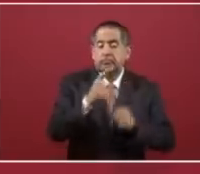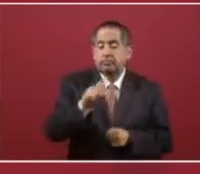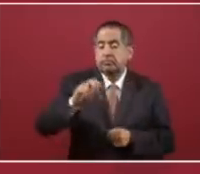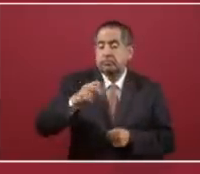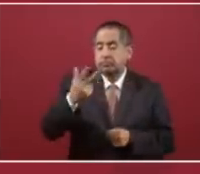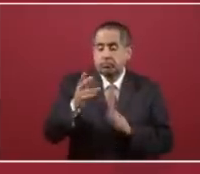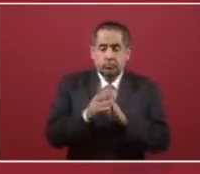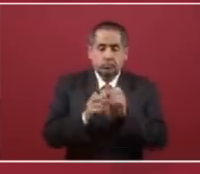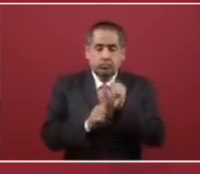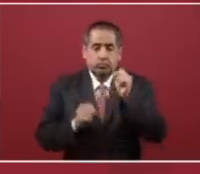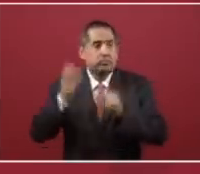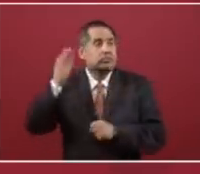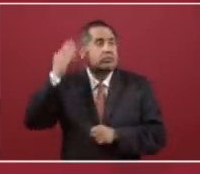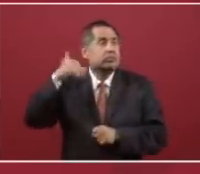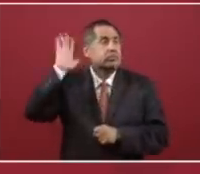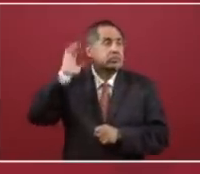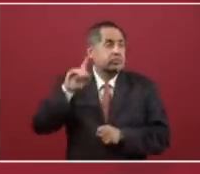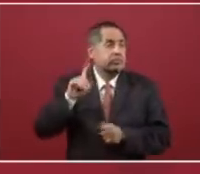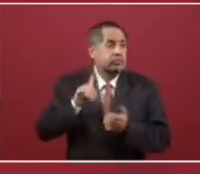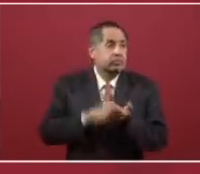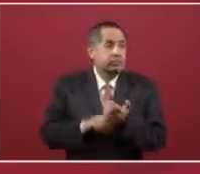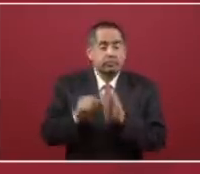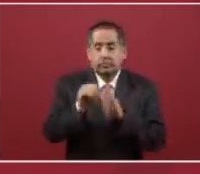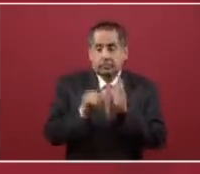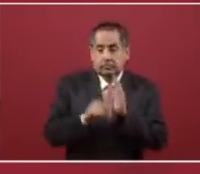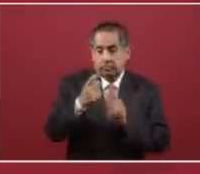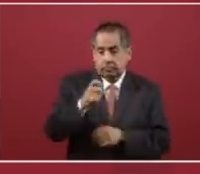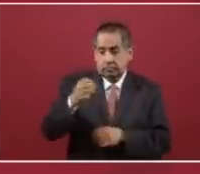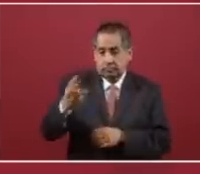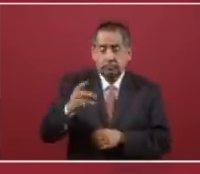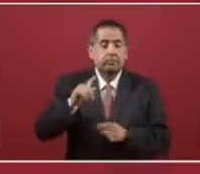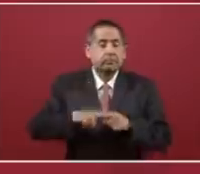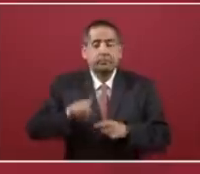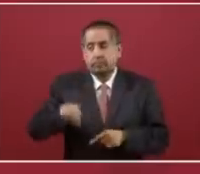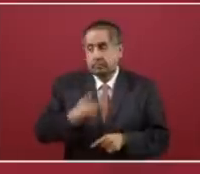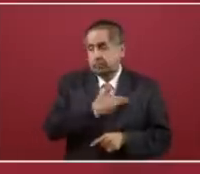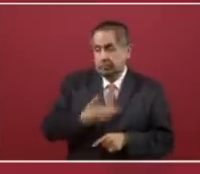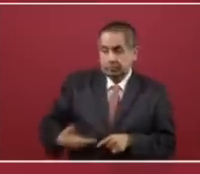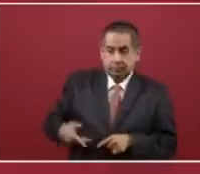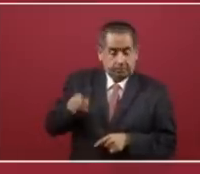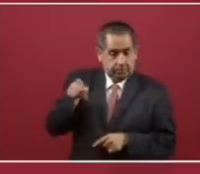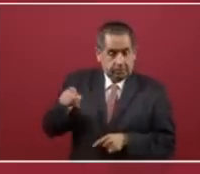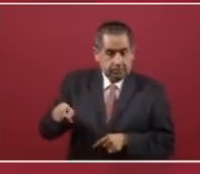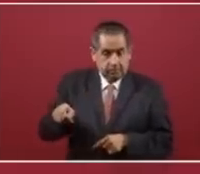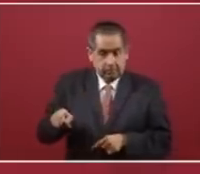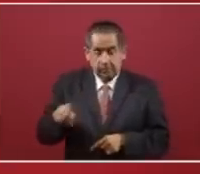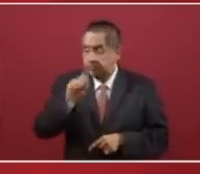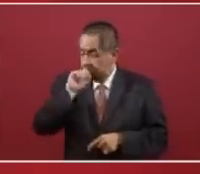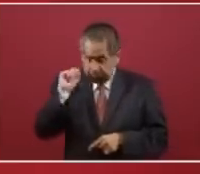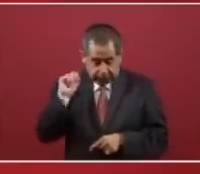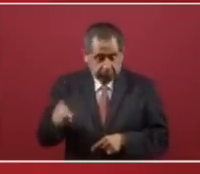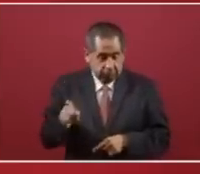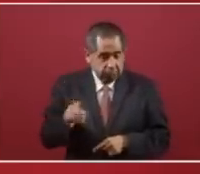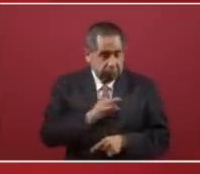el artículo 103 es que el presidente sea